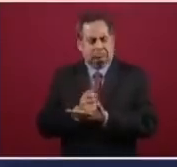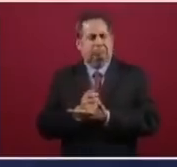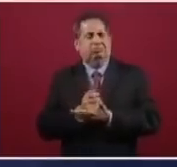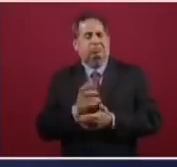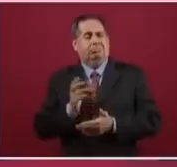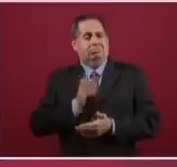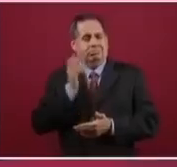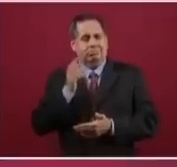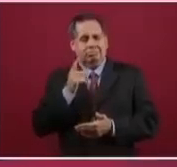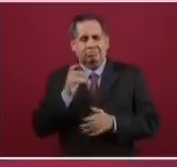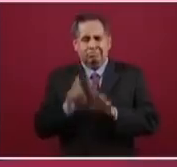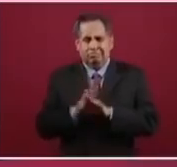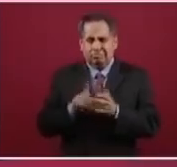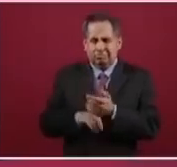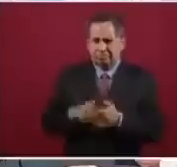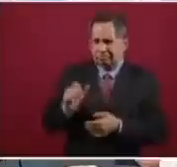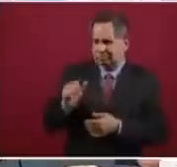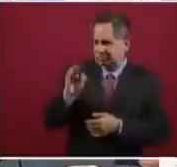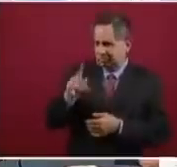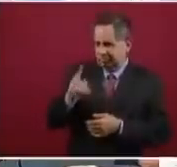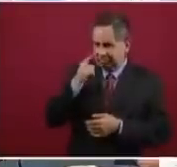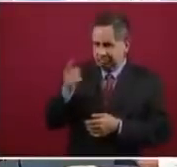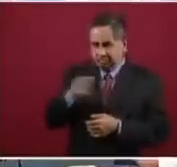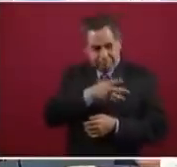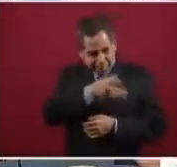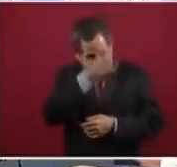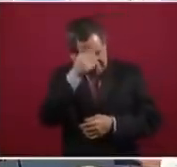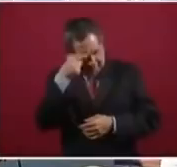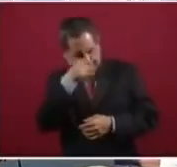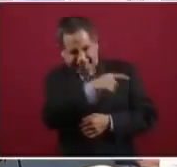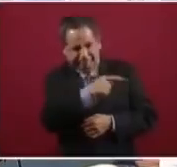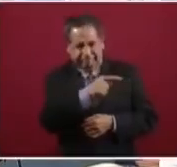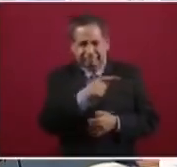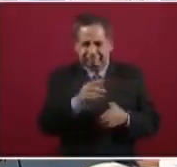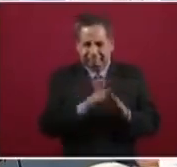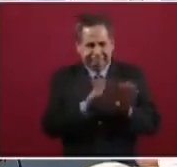a ver al turno tenga para que aprenda